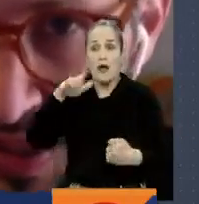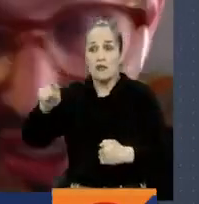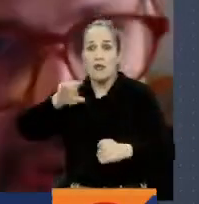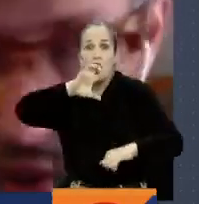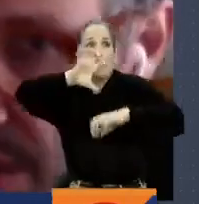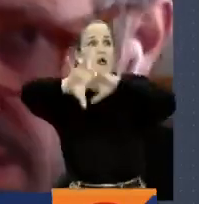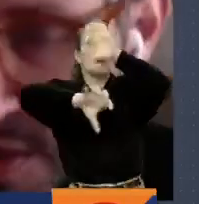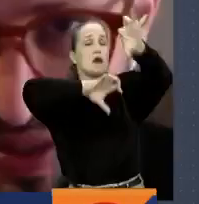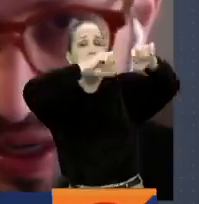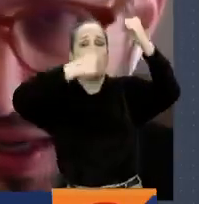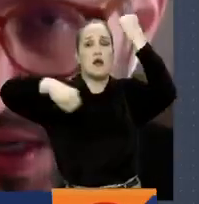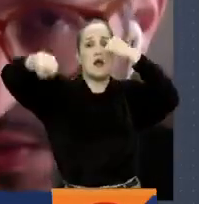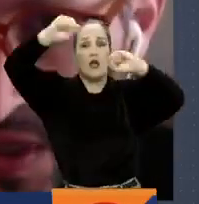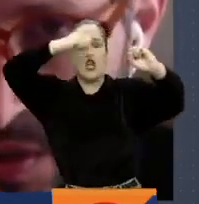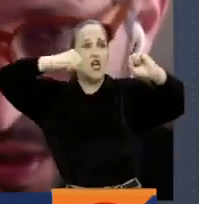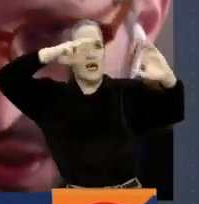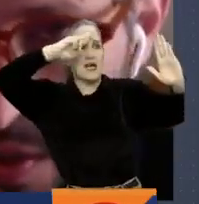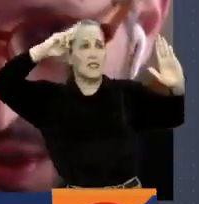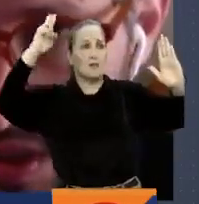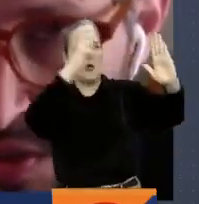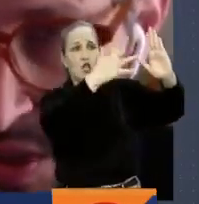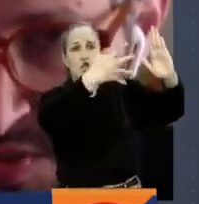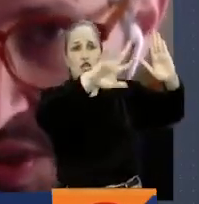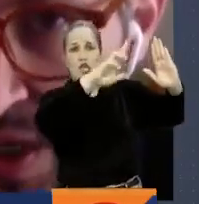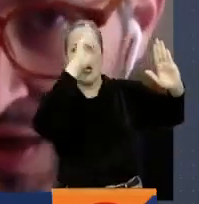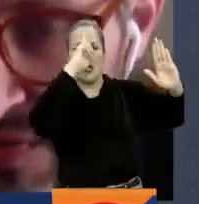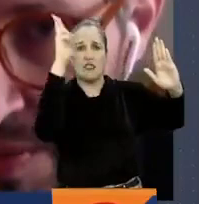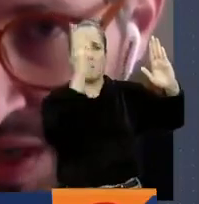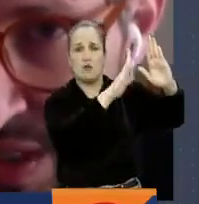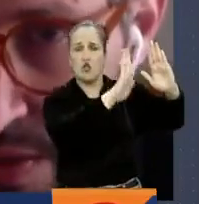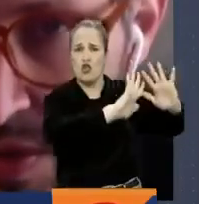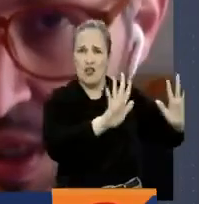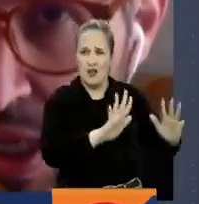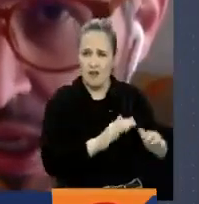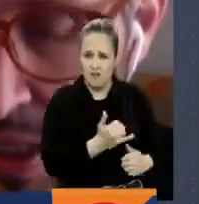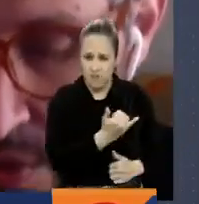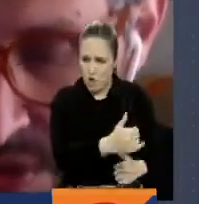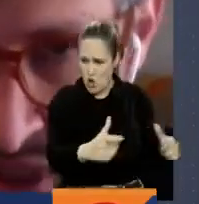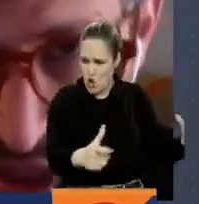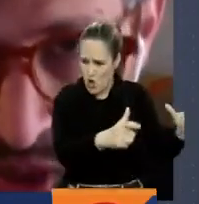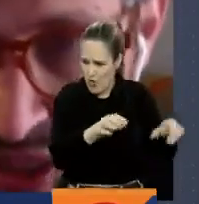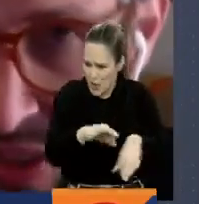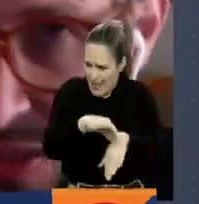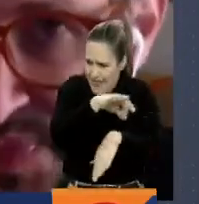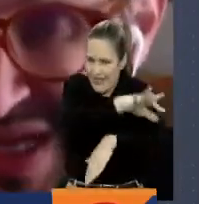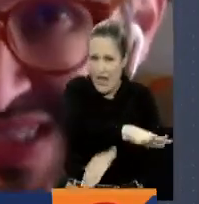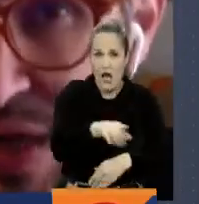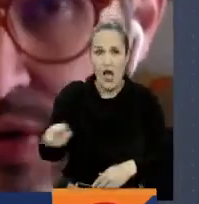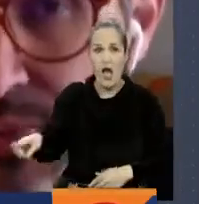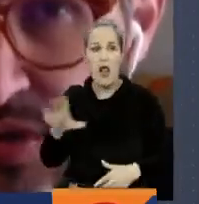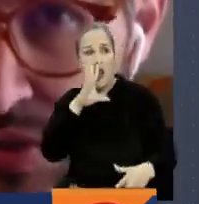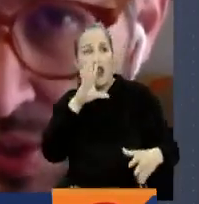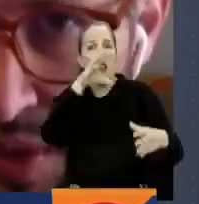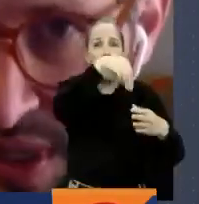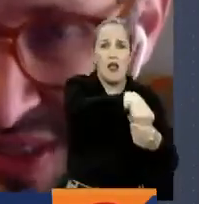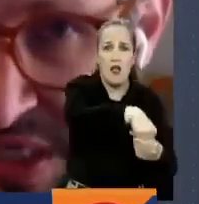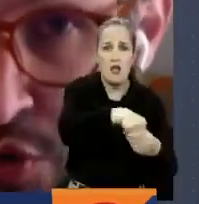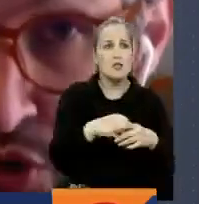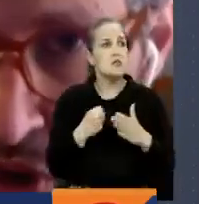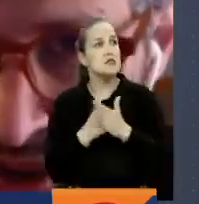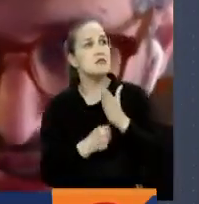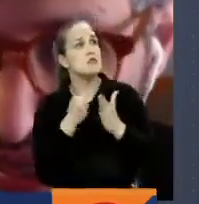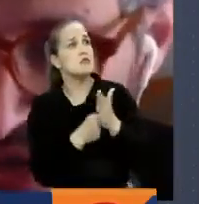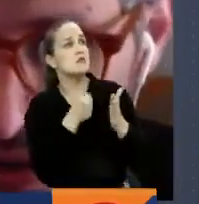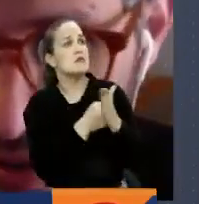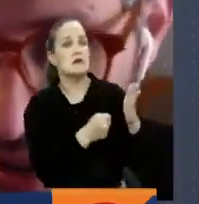algunas personas que no quieren respetar la deliberación en el congreso respecto de la Reforma de la salud y lo que han hecho es hasta lo imposible porque